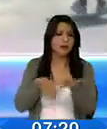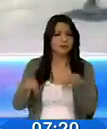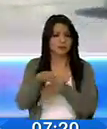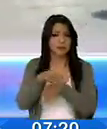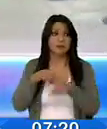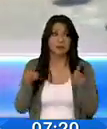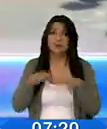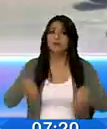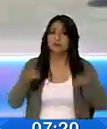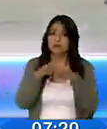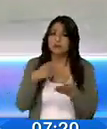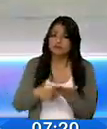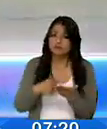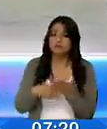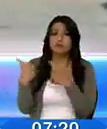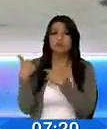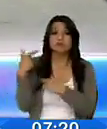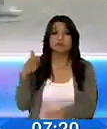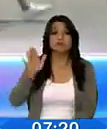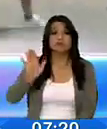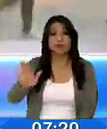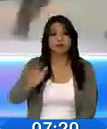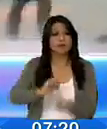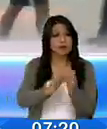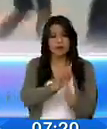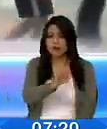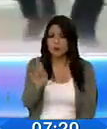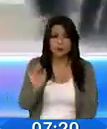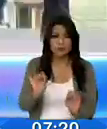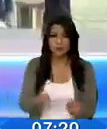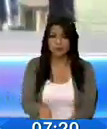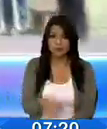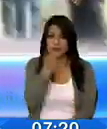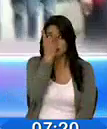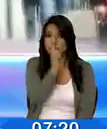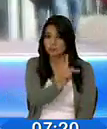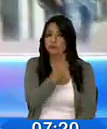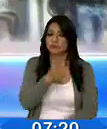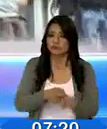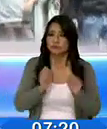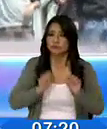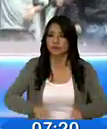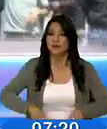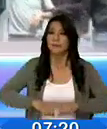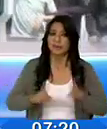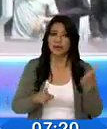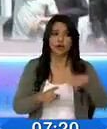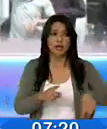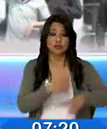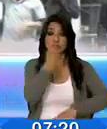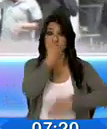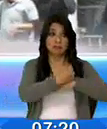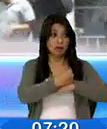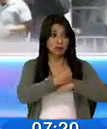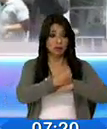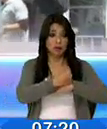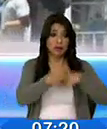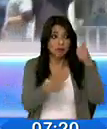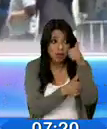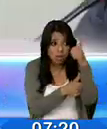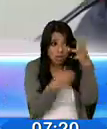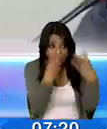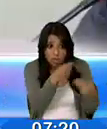será importante analizar la responsabilidad que mantiene cada una de ellas para una decisión concreta, pero no cederán a las pretensiones de los